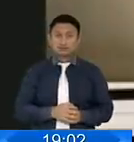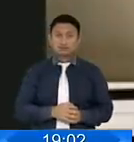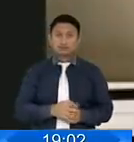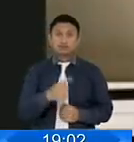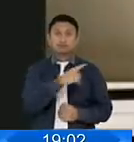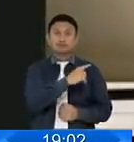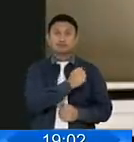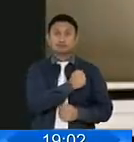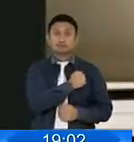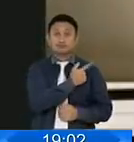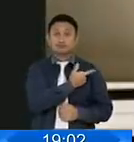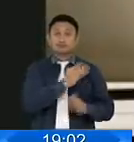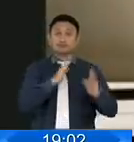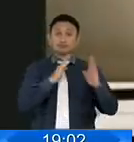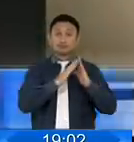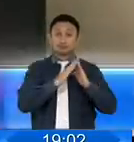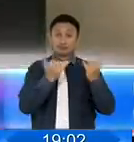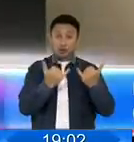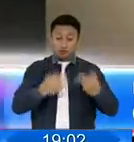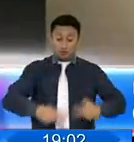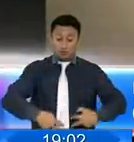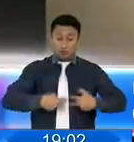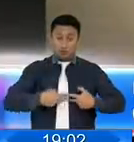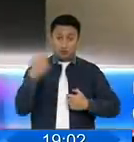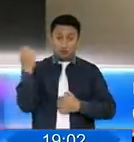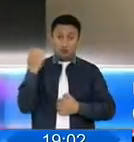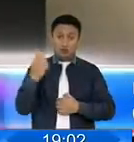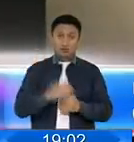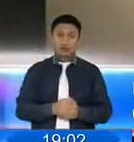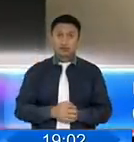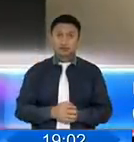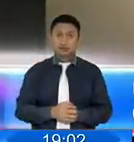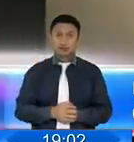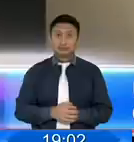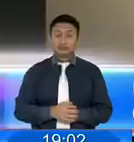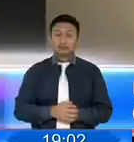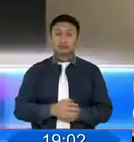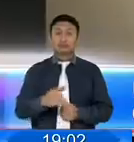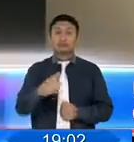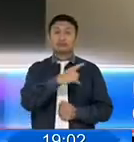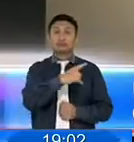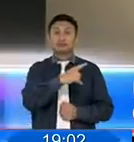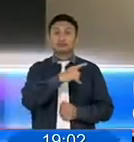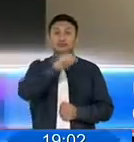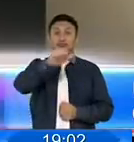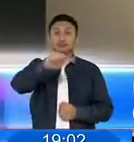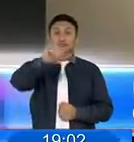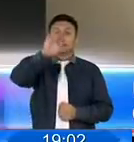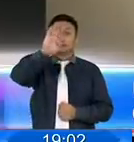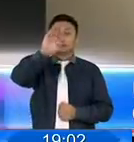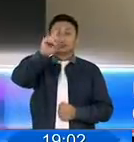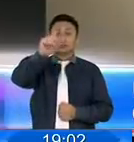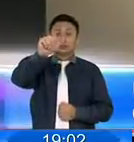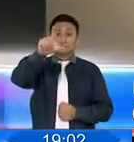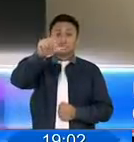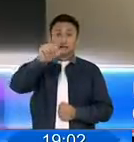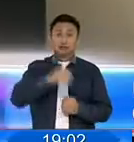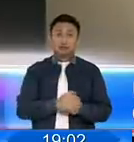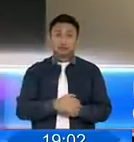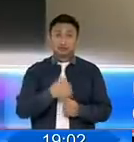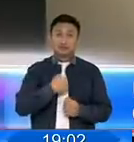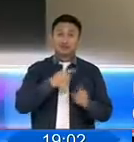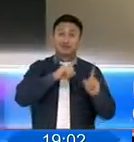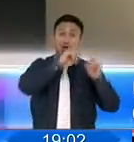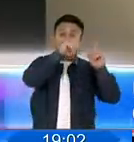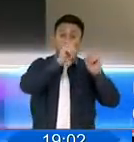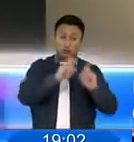que estaría viviendo durante la emergencia sanitaria, Abdalá Bucaram Puley, en Miami. Eso respondió cuando le preguntaron ese domingo sobre